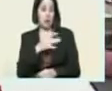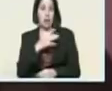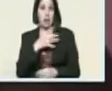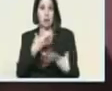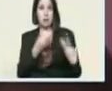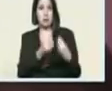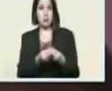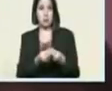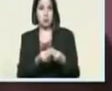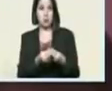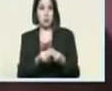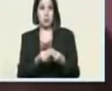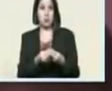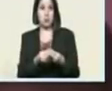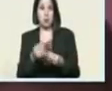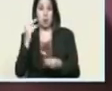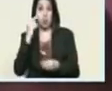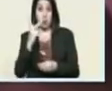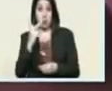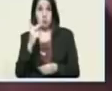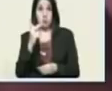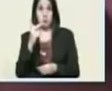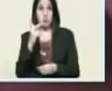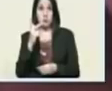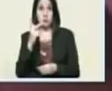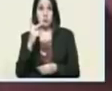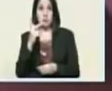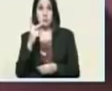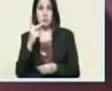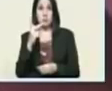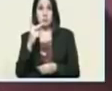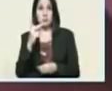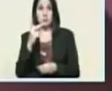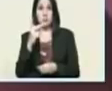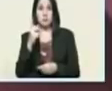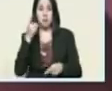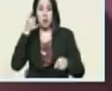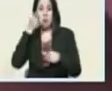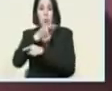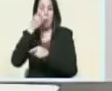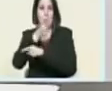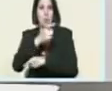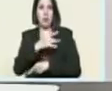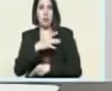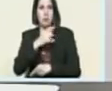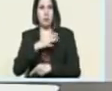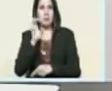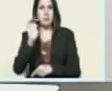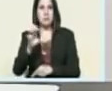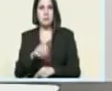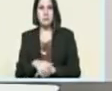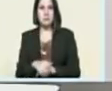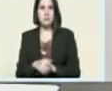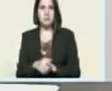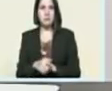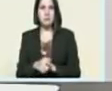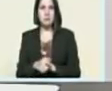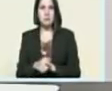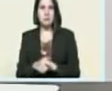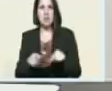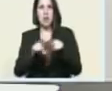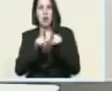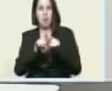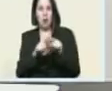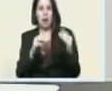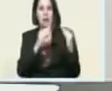patria. Dos programas que están bajo el mando del carné de la patria. Hogares de la Patria,